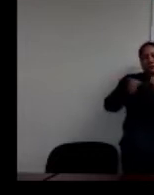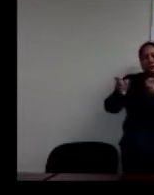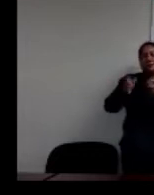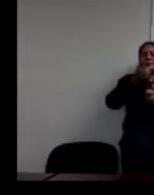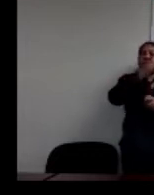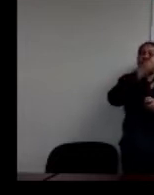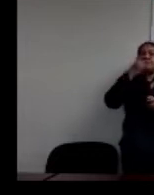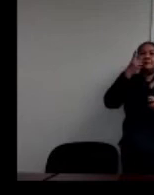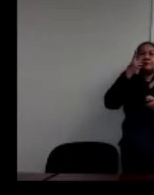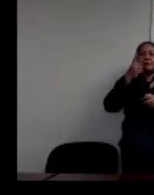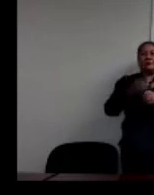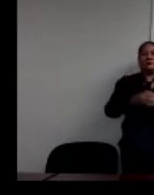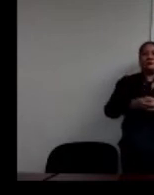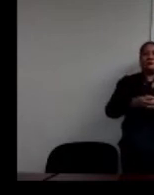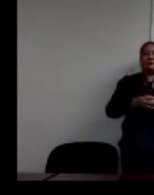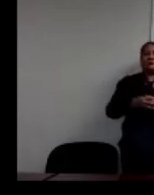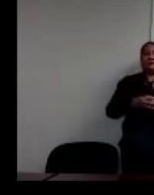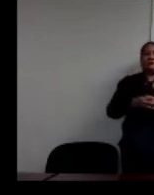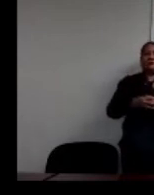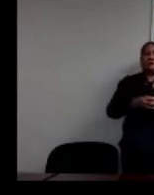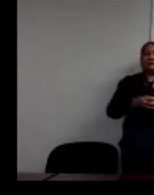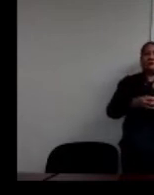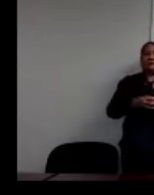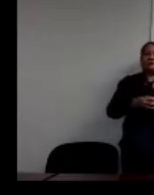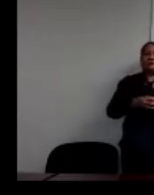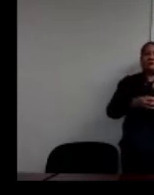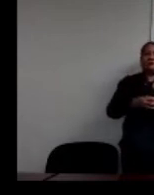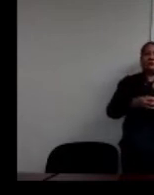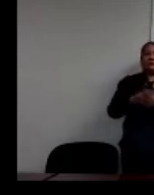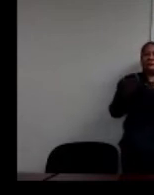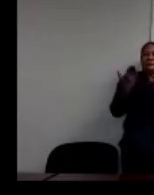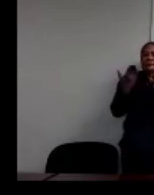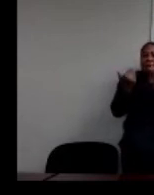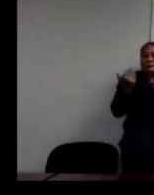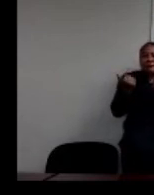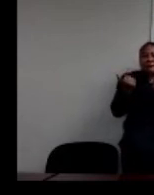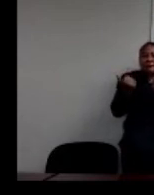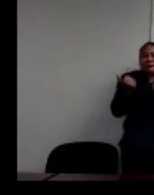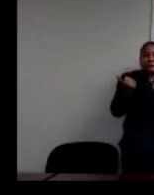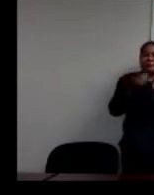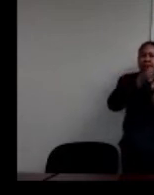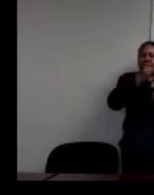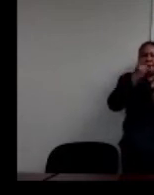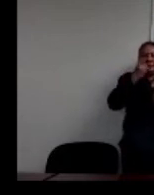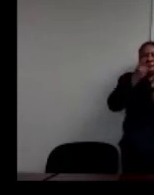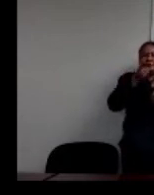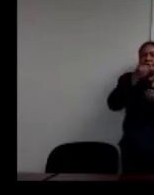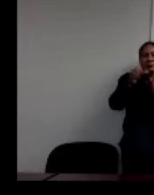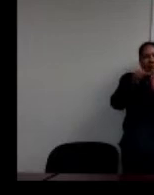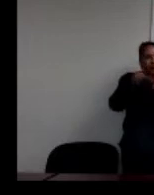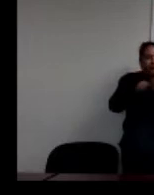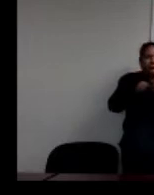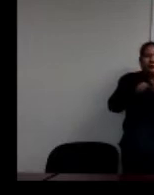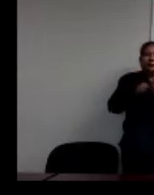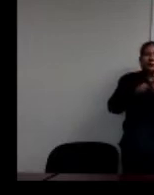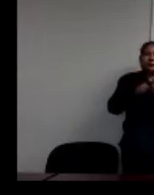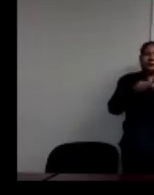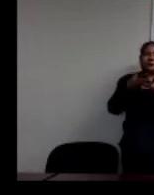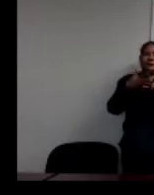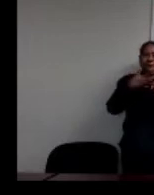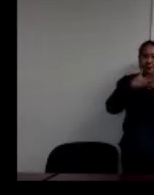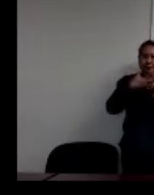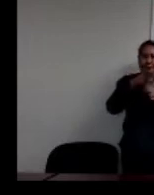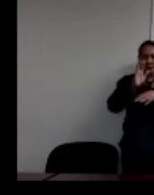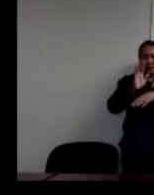dietético. En cuanto al control dietético, no hay una restricción en sí, no hay ningún artículo que nos diga en la